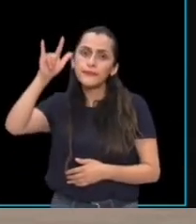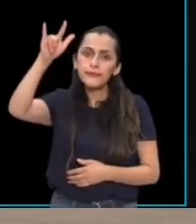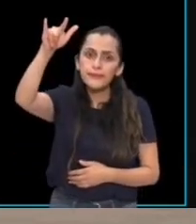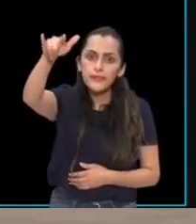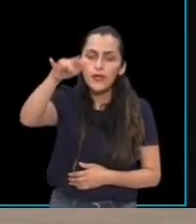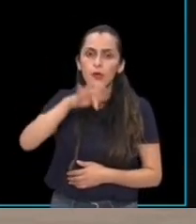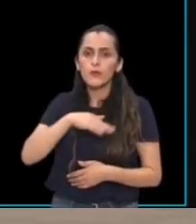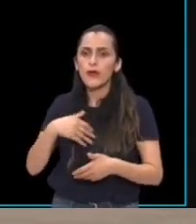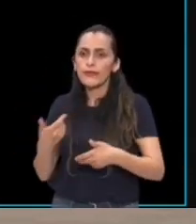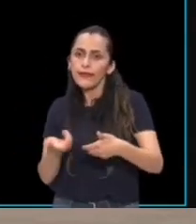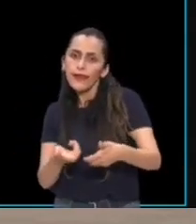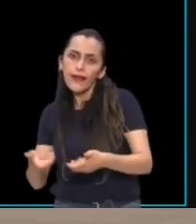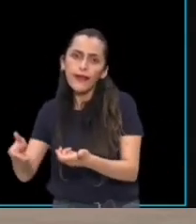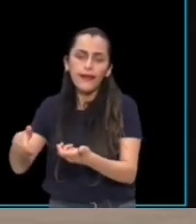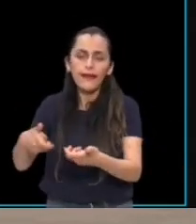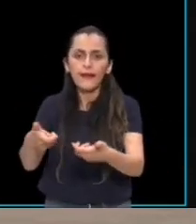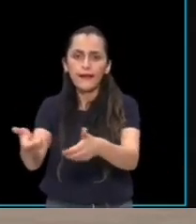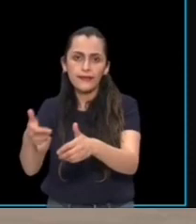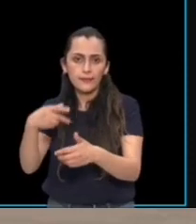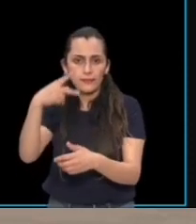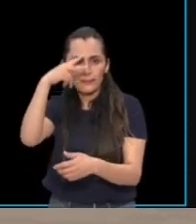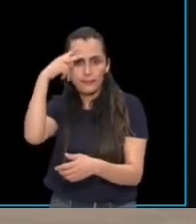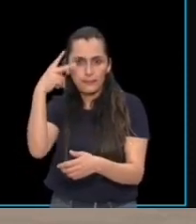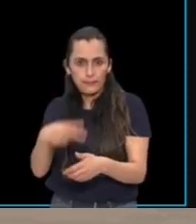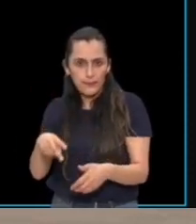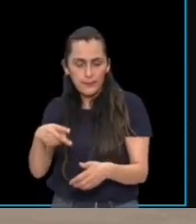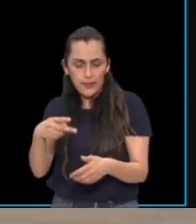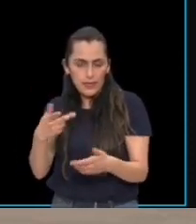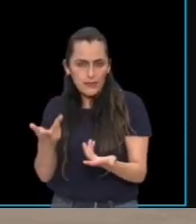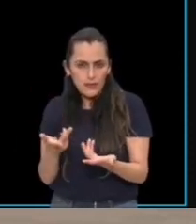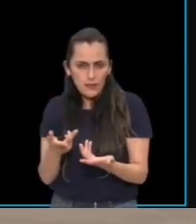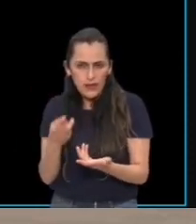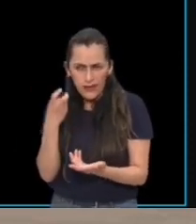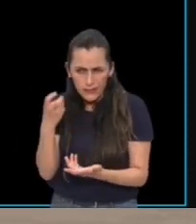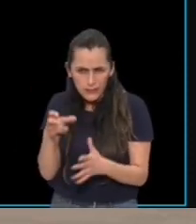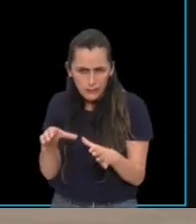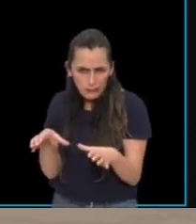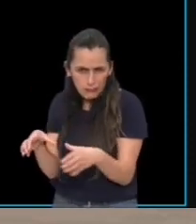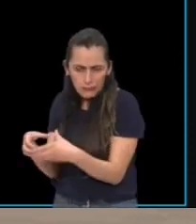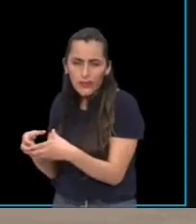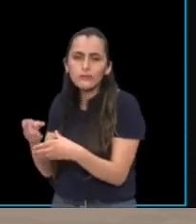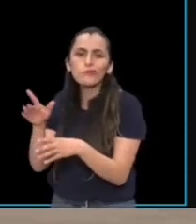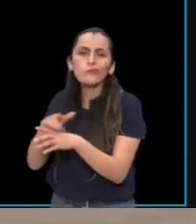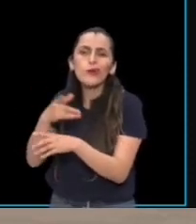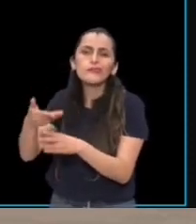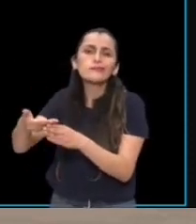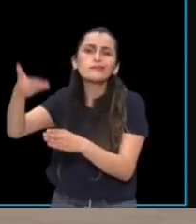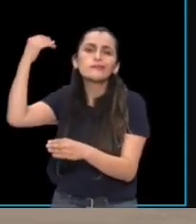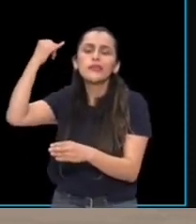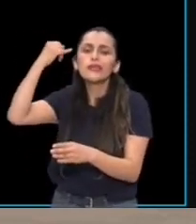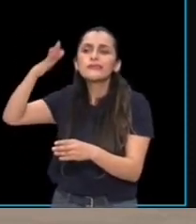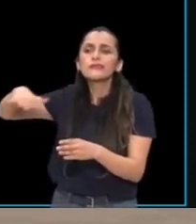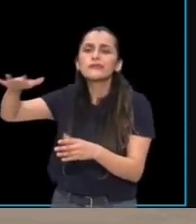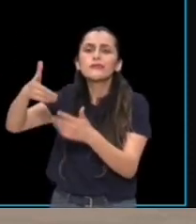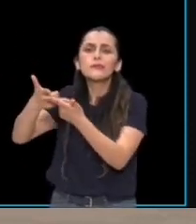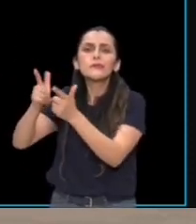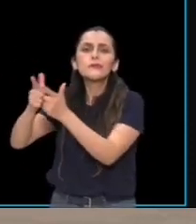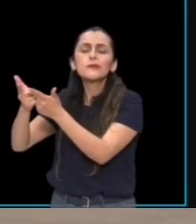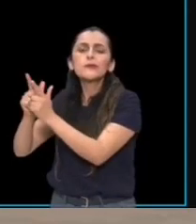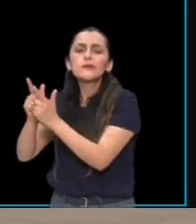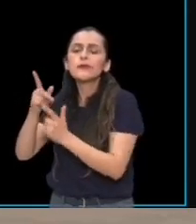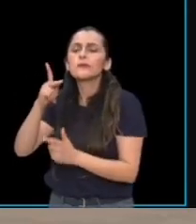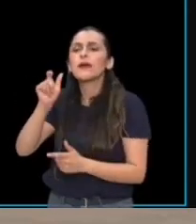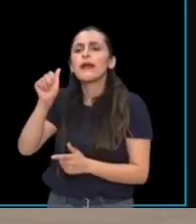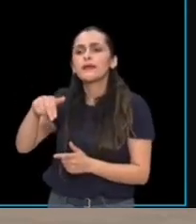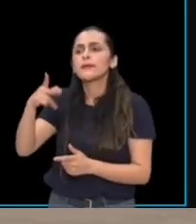utilizar las carreteras del país, pues es una visión neoliberal que han venido impulsando desde hace muchas décadas el PAN, PRI,